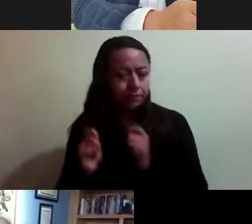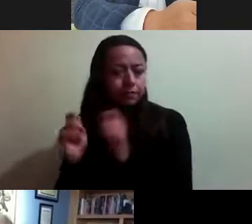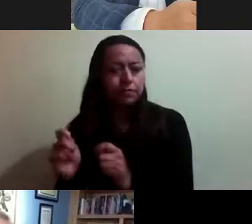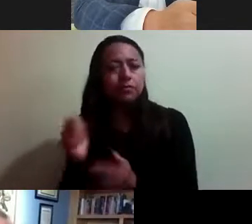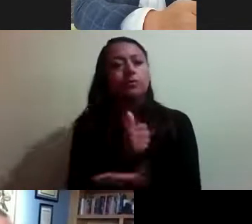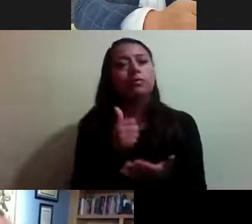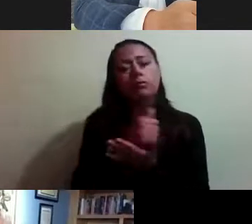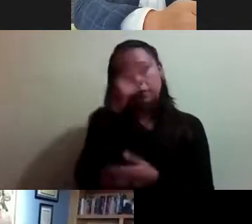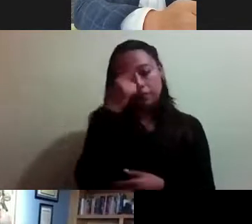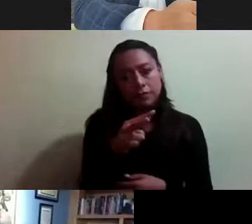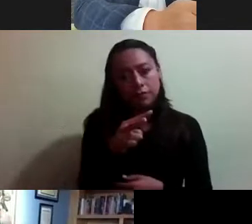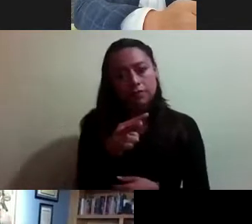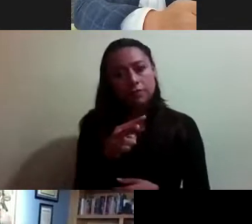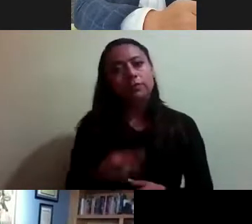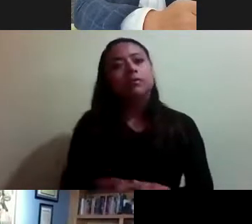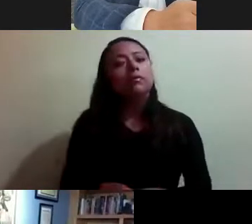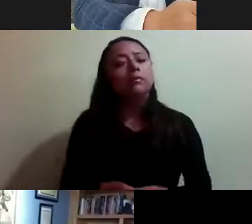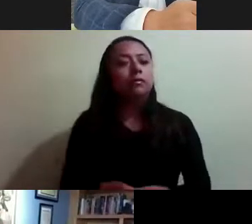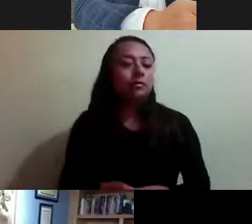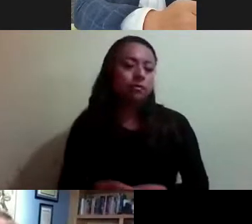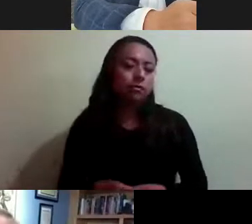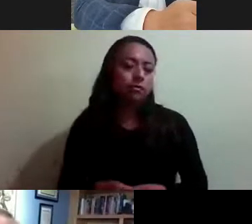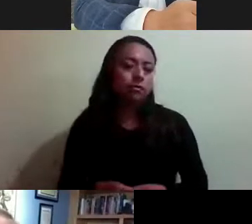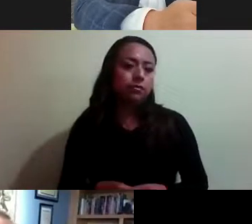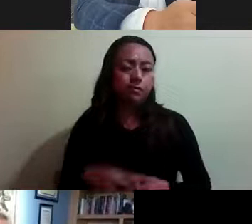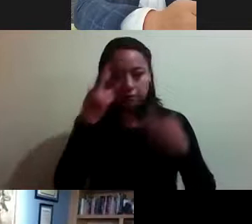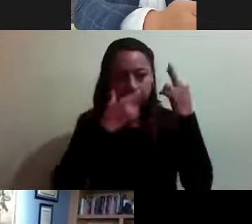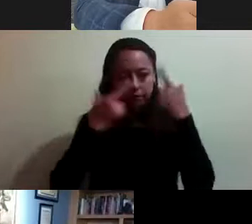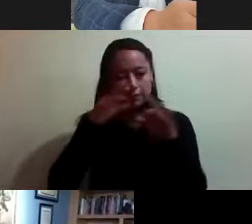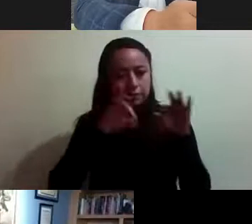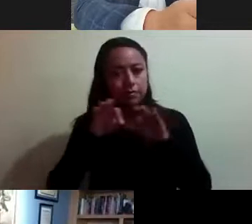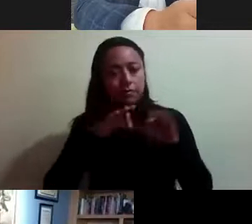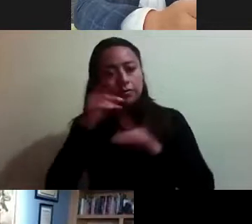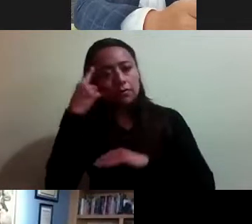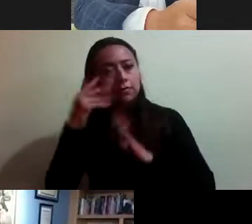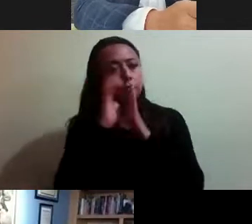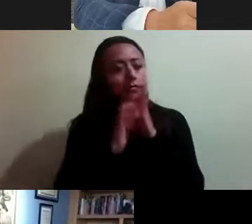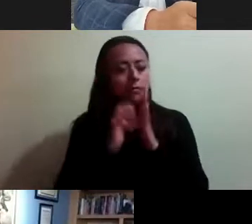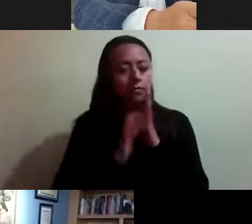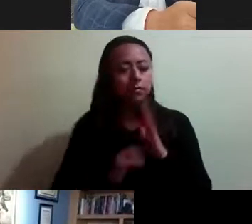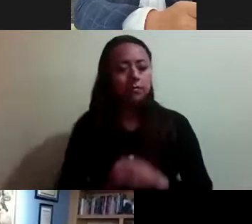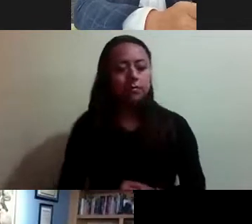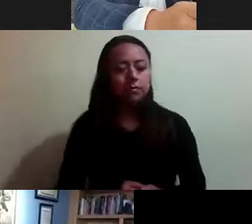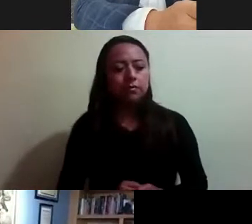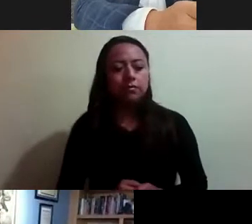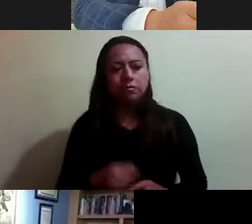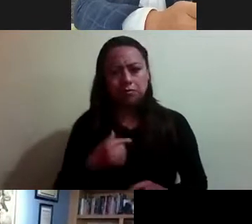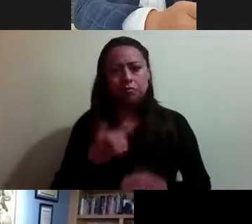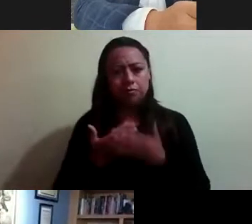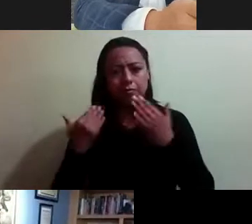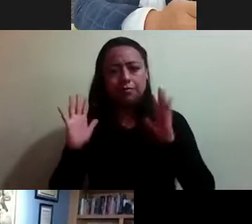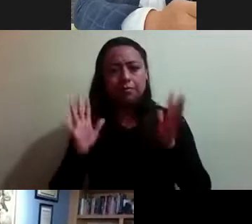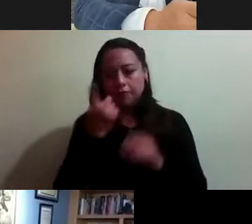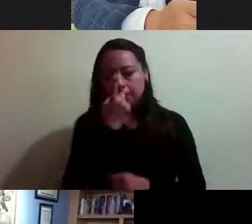México, de la revisión y el trabajo de ahorro, pues como lo dije ya anteriormente, ya se